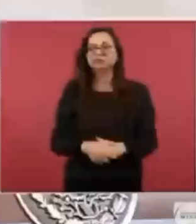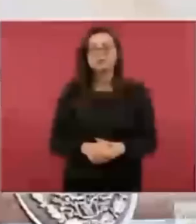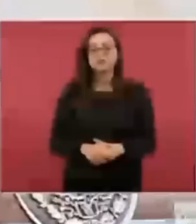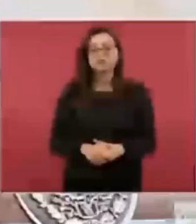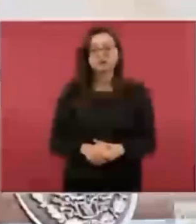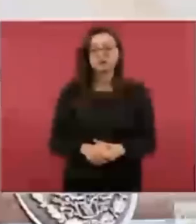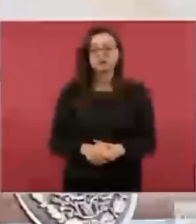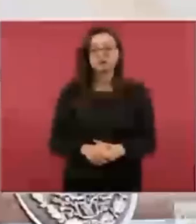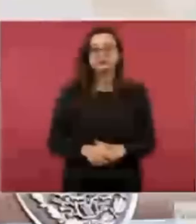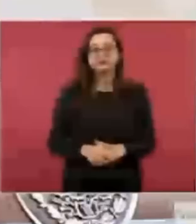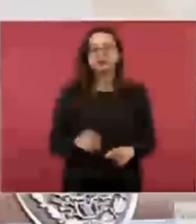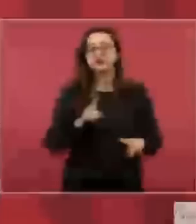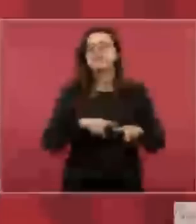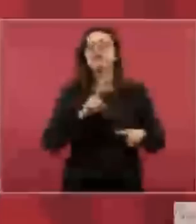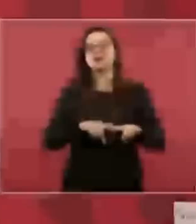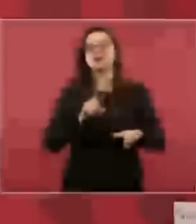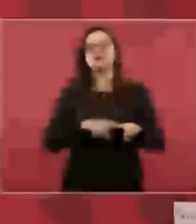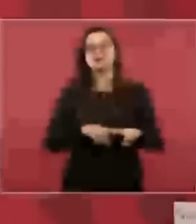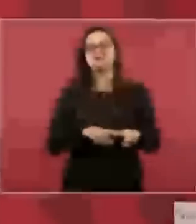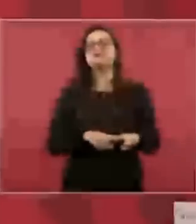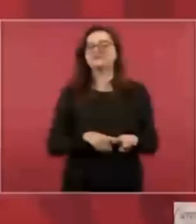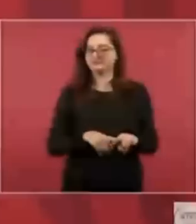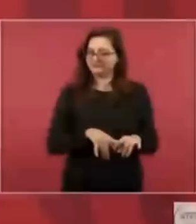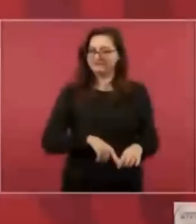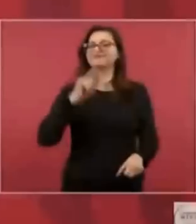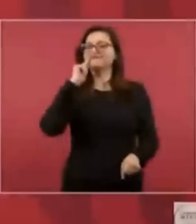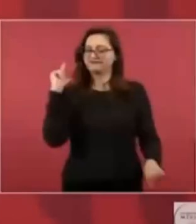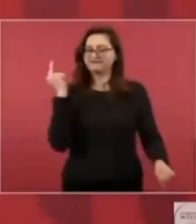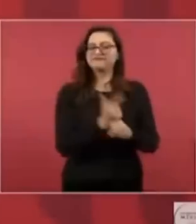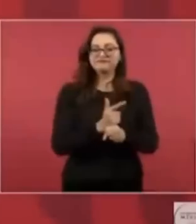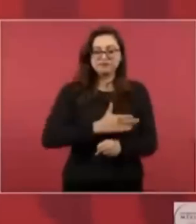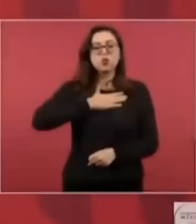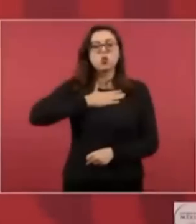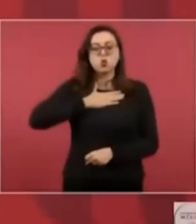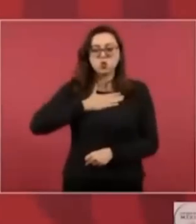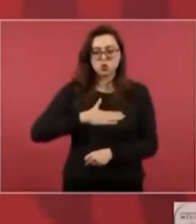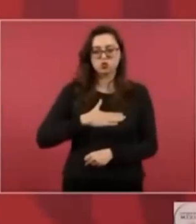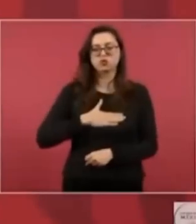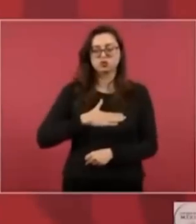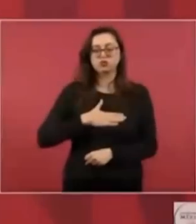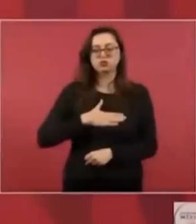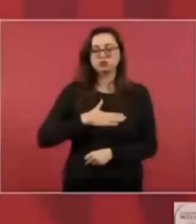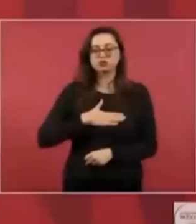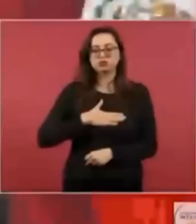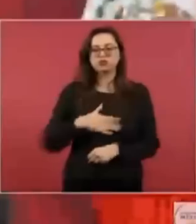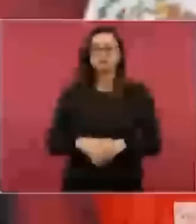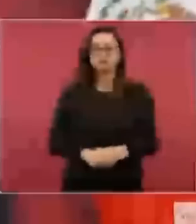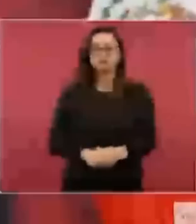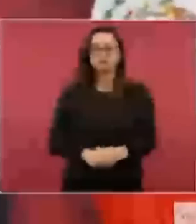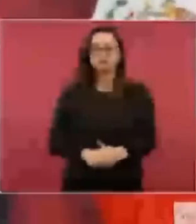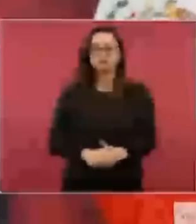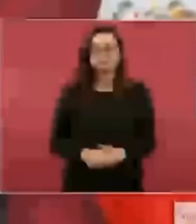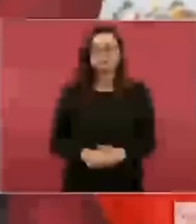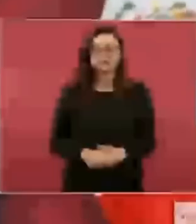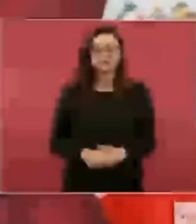que aclarar. ¿Y por qué son los motivos? ¿Por qué está seguro que se van a saber quiénes fueron los